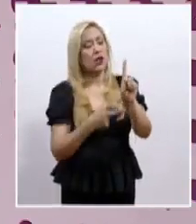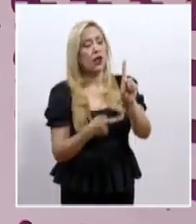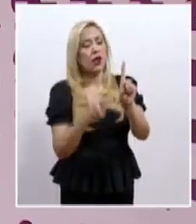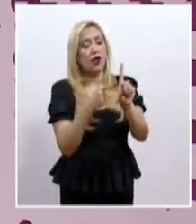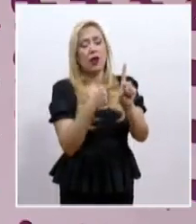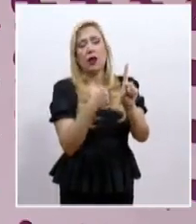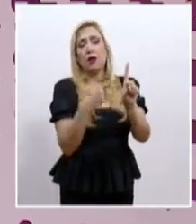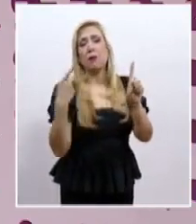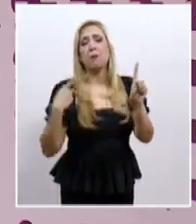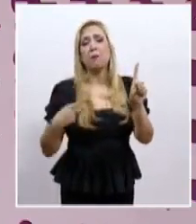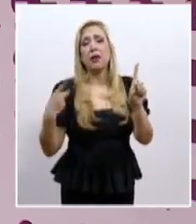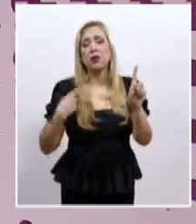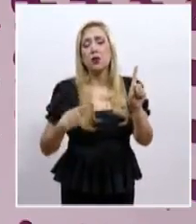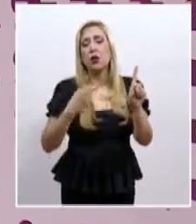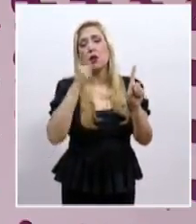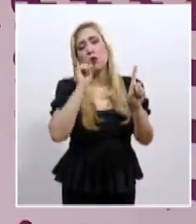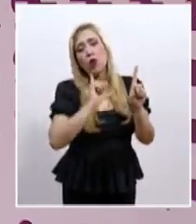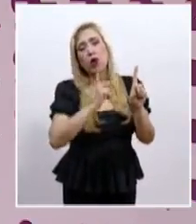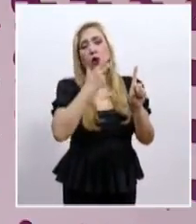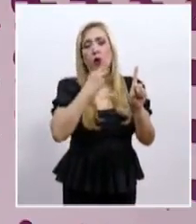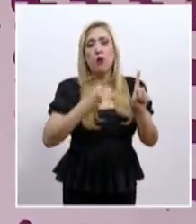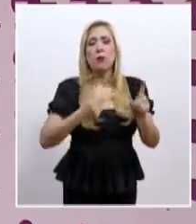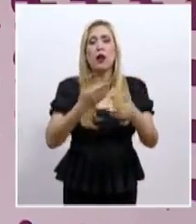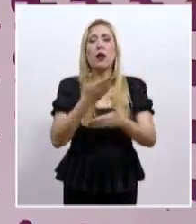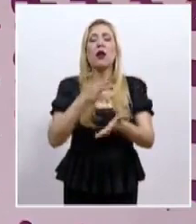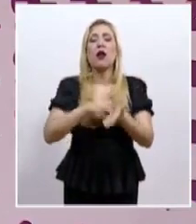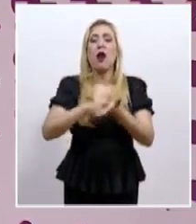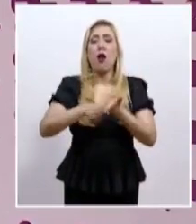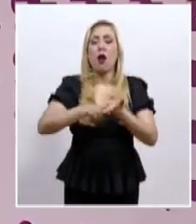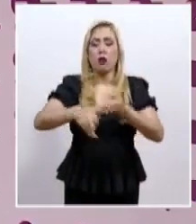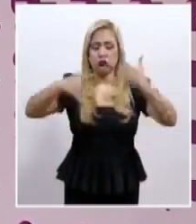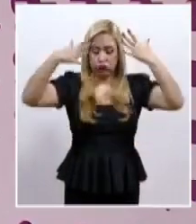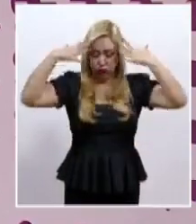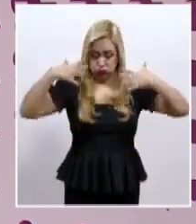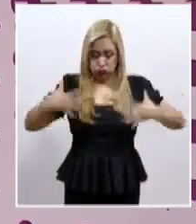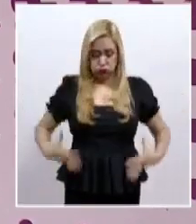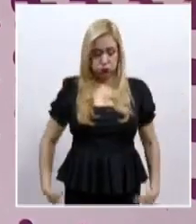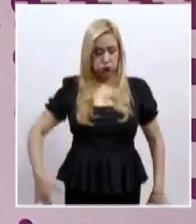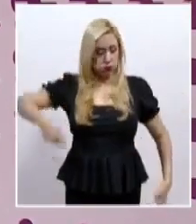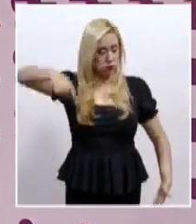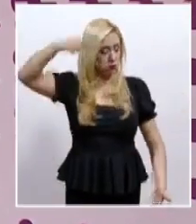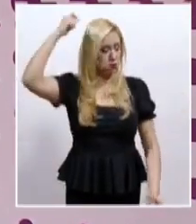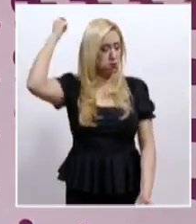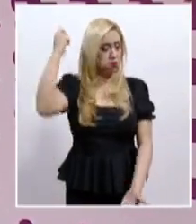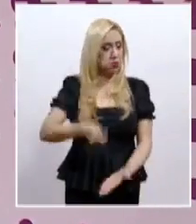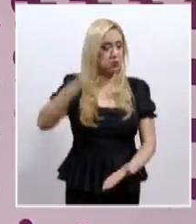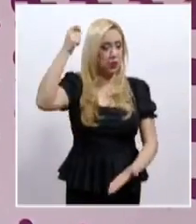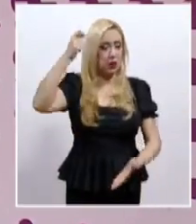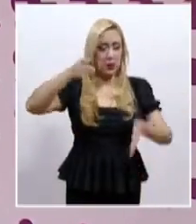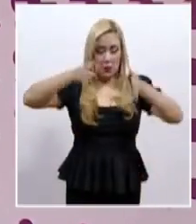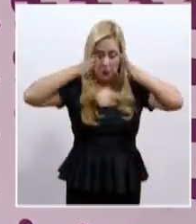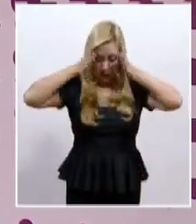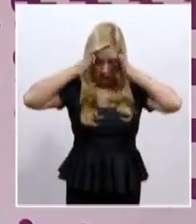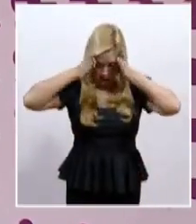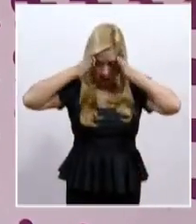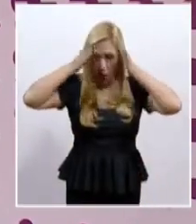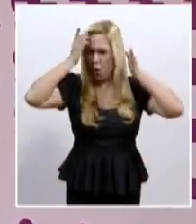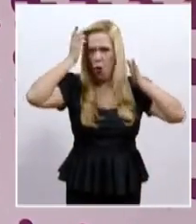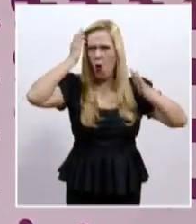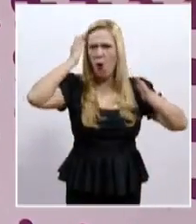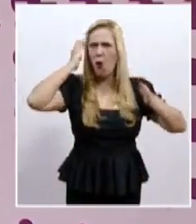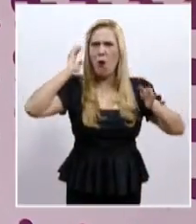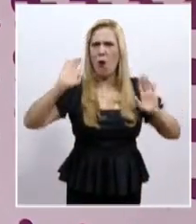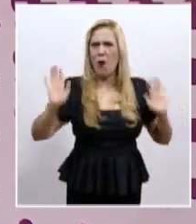una persona, una mujer, un hombre con una toga y como la justicia ciega, no, tiene que ir viendo también